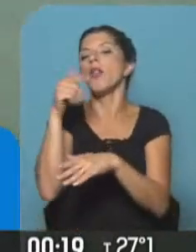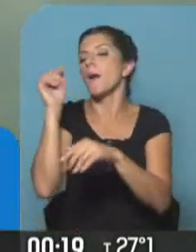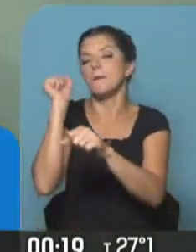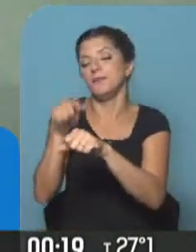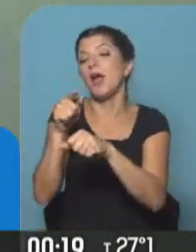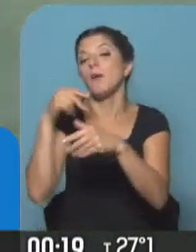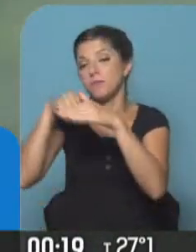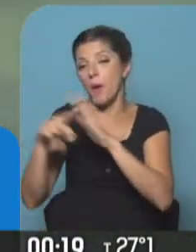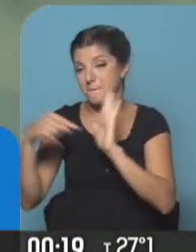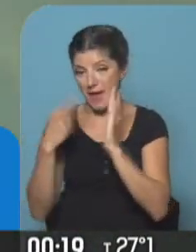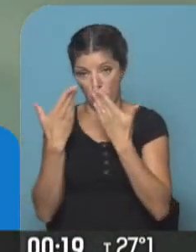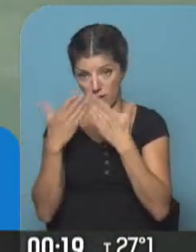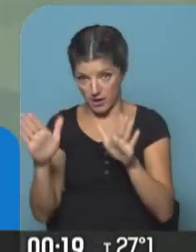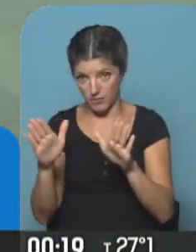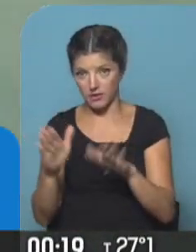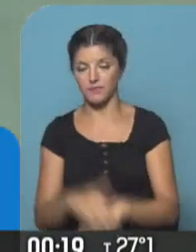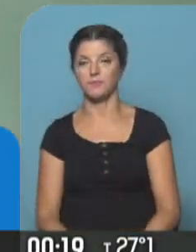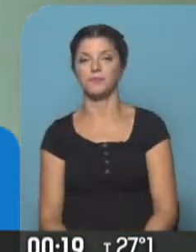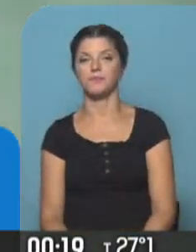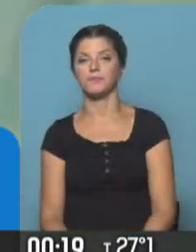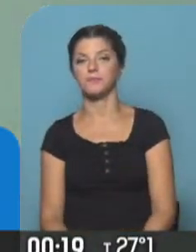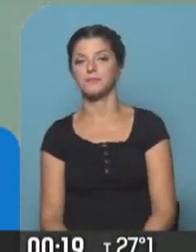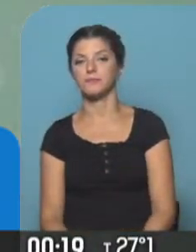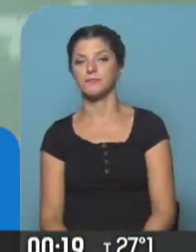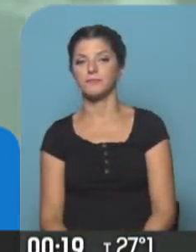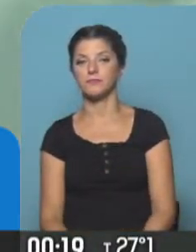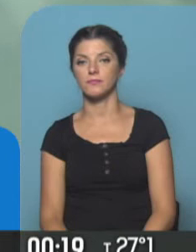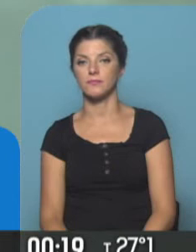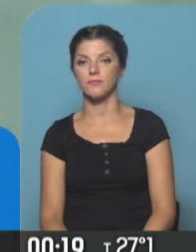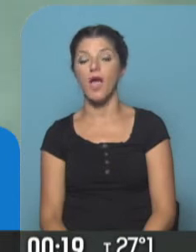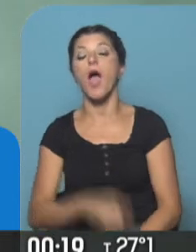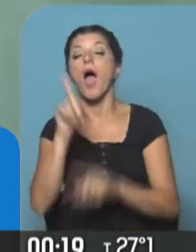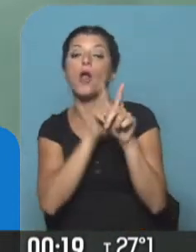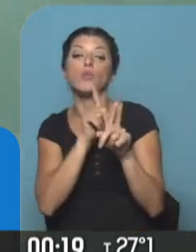las últimas horas. Perú, convulsionada, voces a favor,